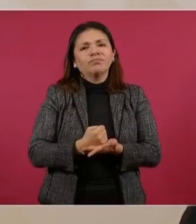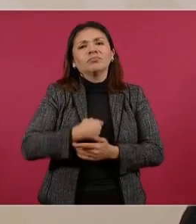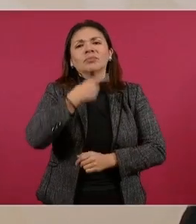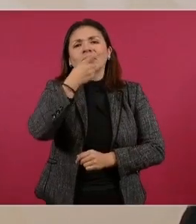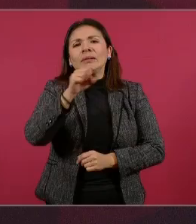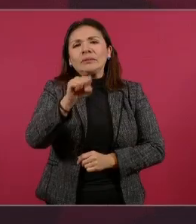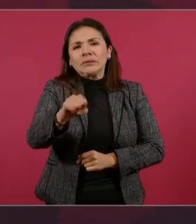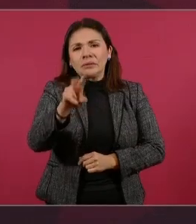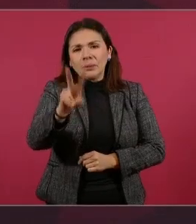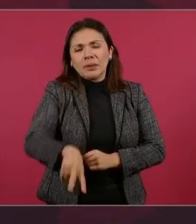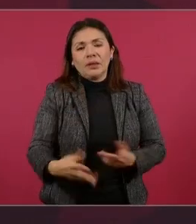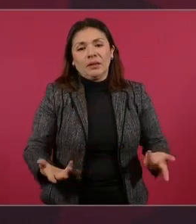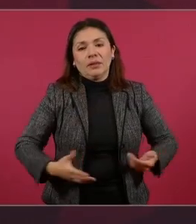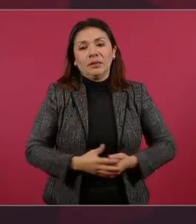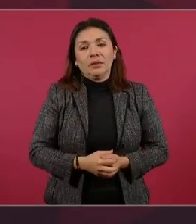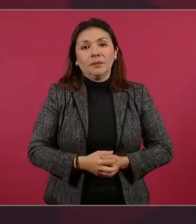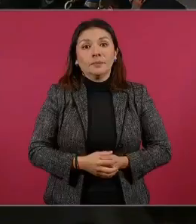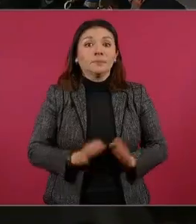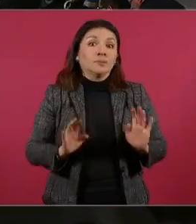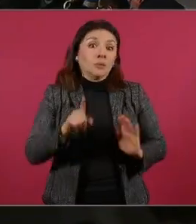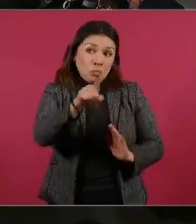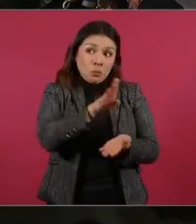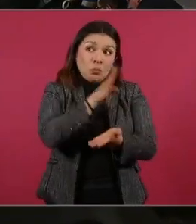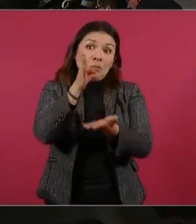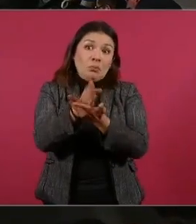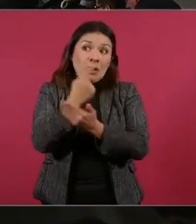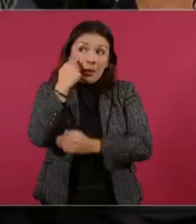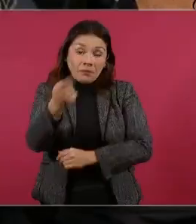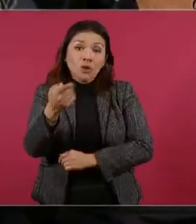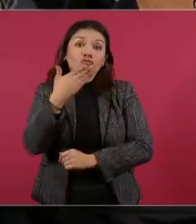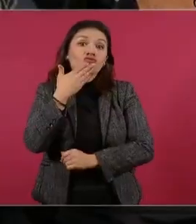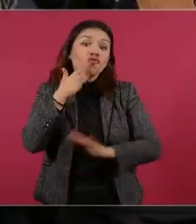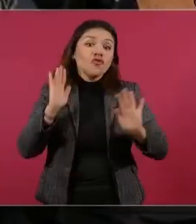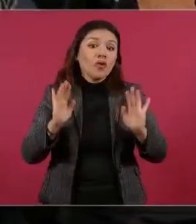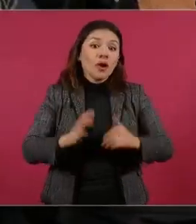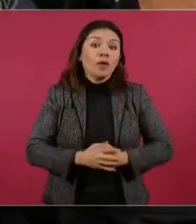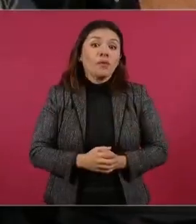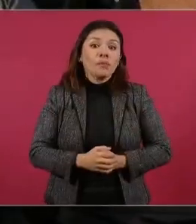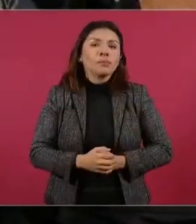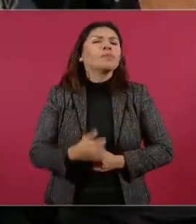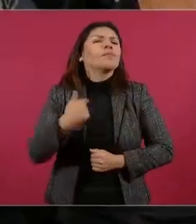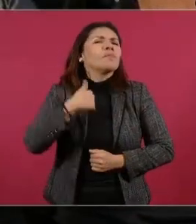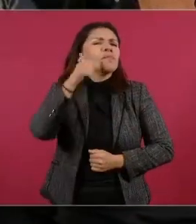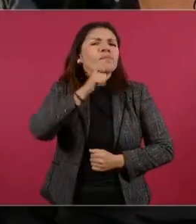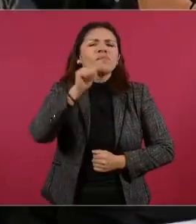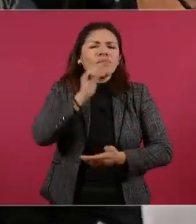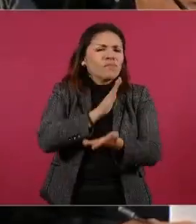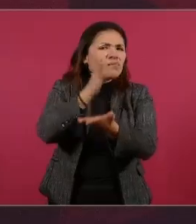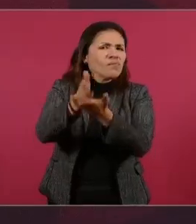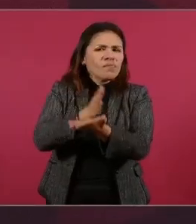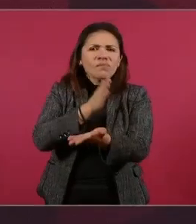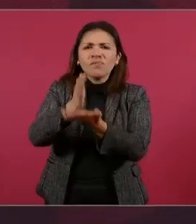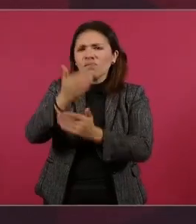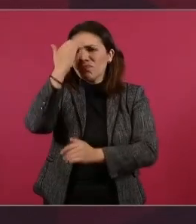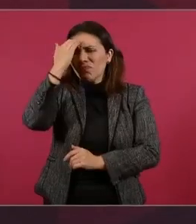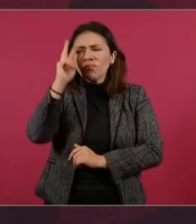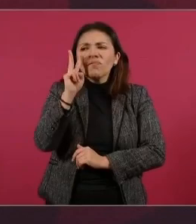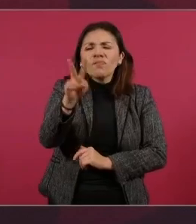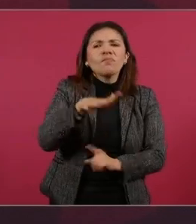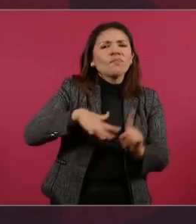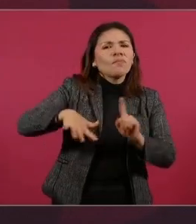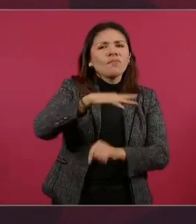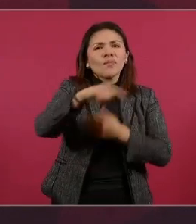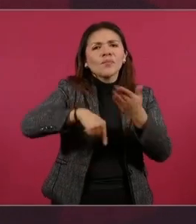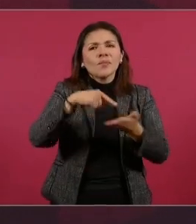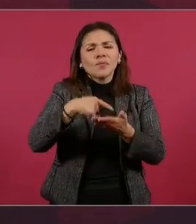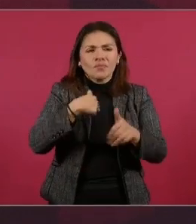así pues va a tener que ir a mor y a son no no siempre voy y paso por ahí